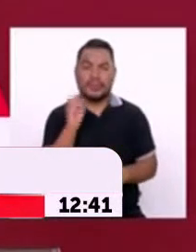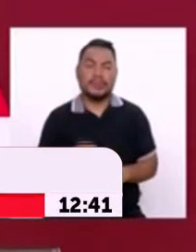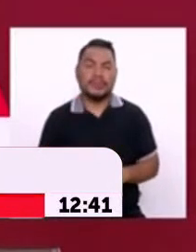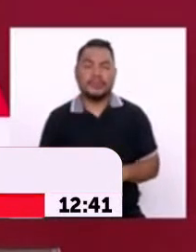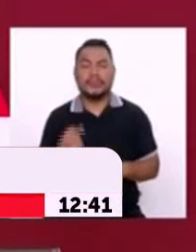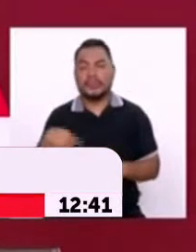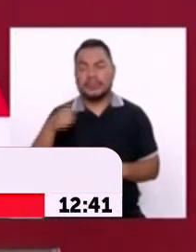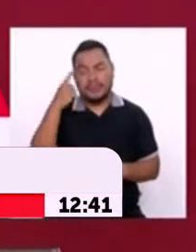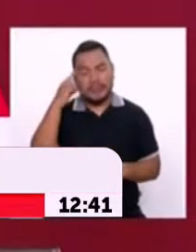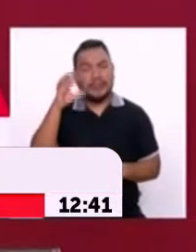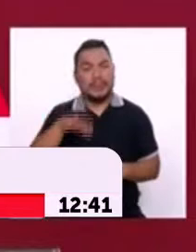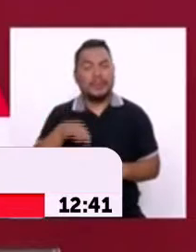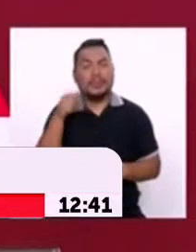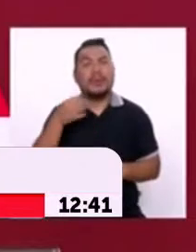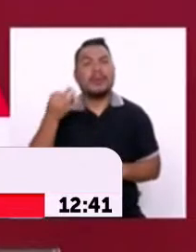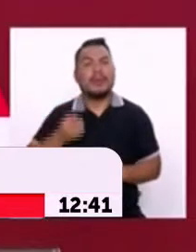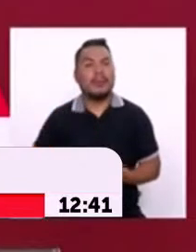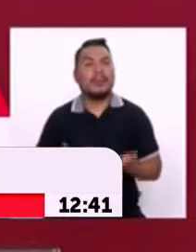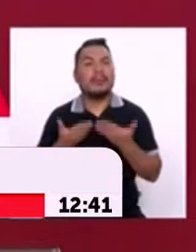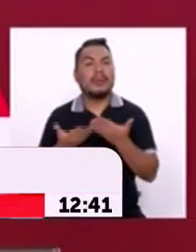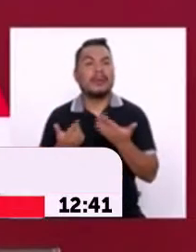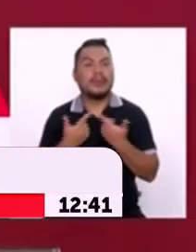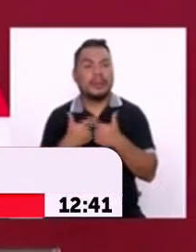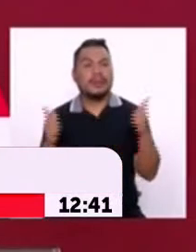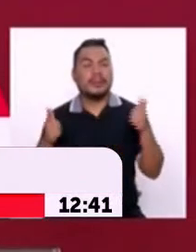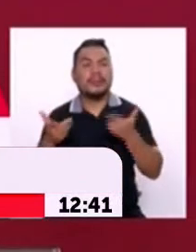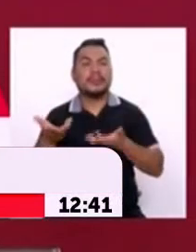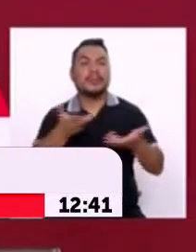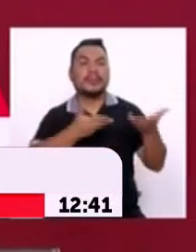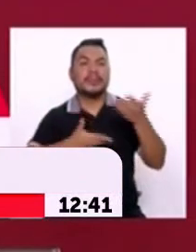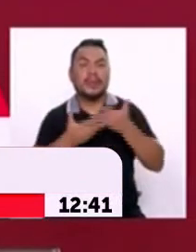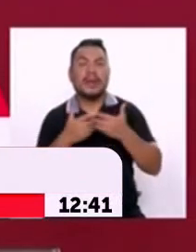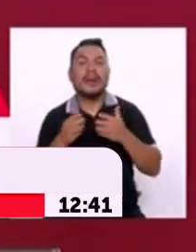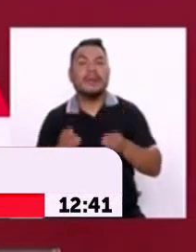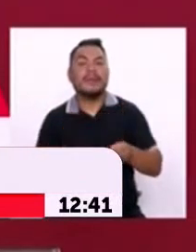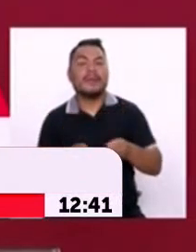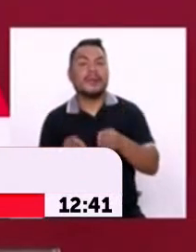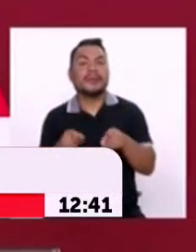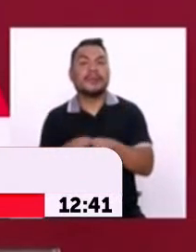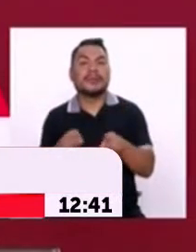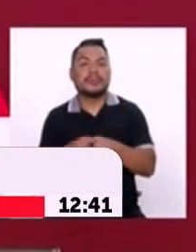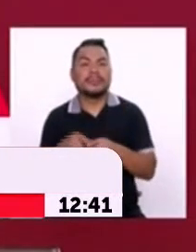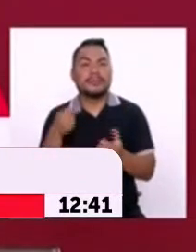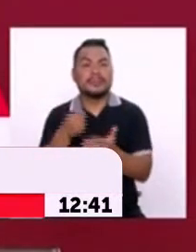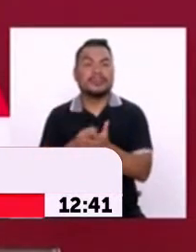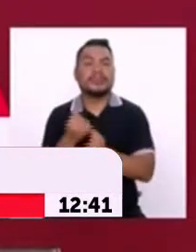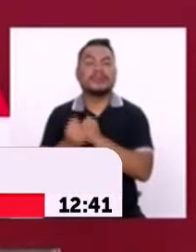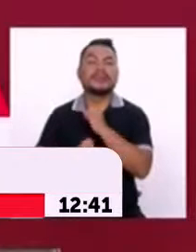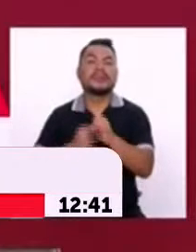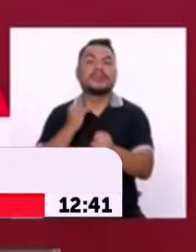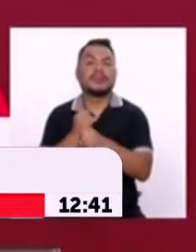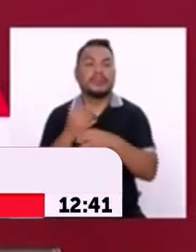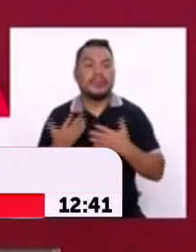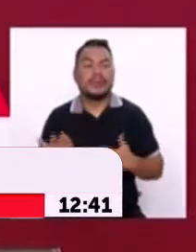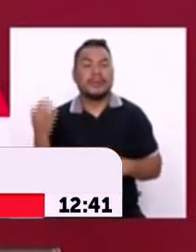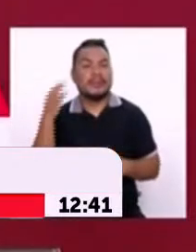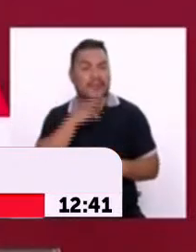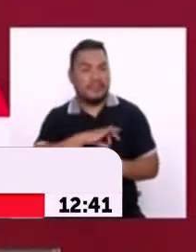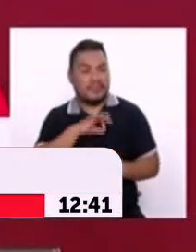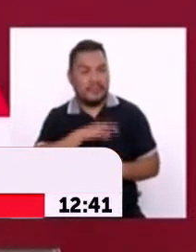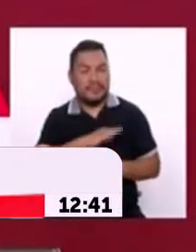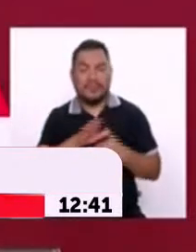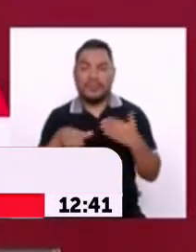90%, encontrándose garantizado el libre tránsito de las vías y puentes internacionales